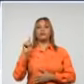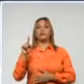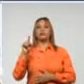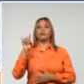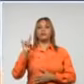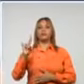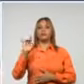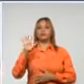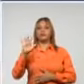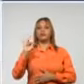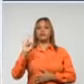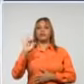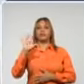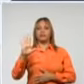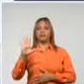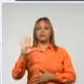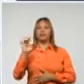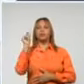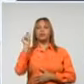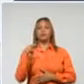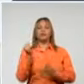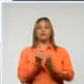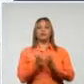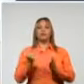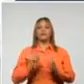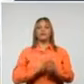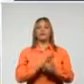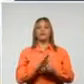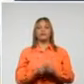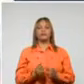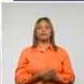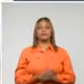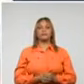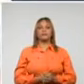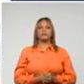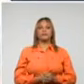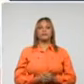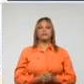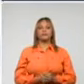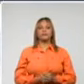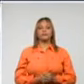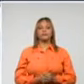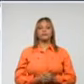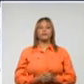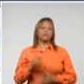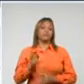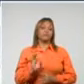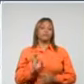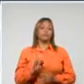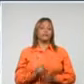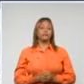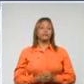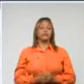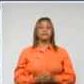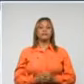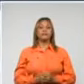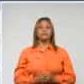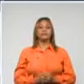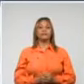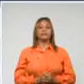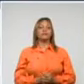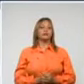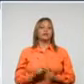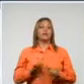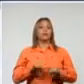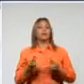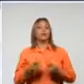3.501.975 casos confirmados con la enfermedad. Indiscutiblemente, es por lo que se